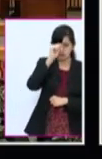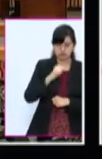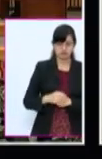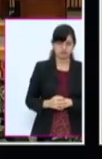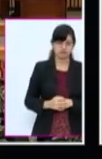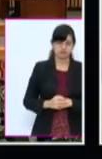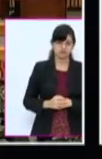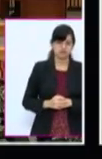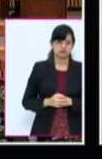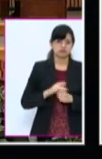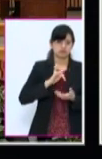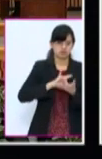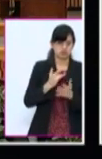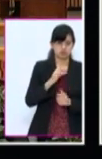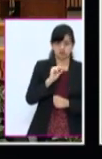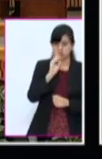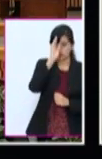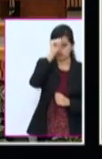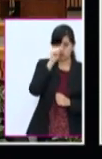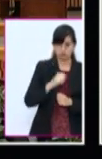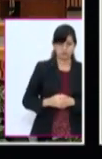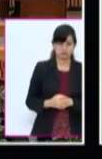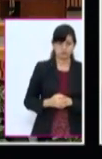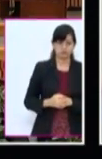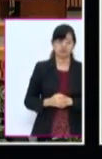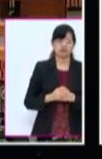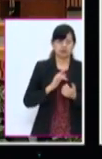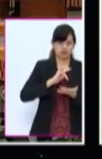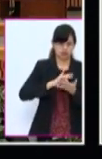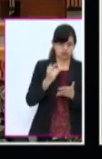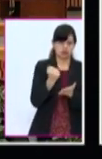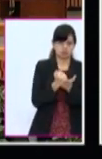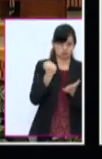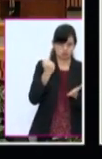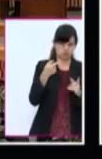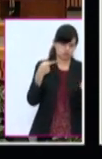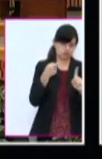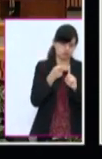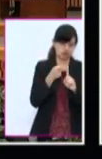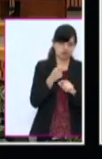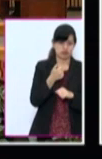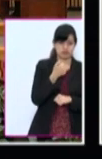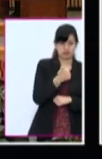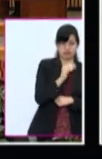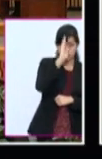tendrían que haber sido superiores, aproximadamente de un 2%. Claro. Entonces,